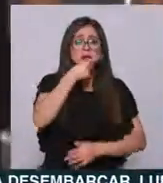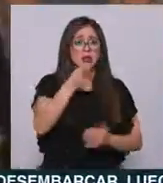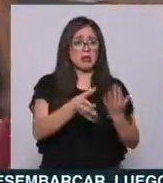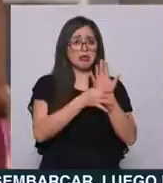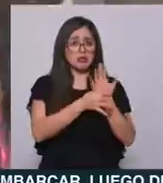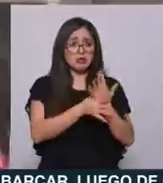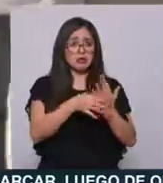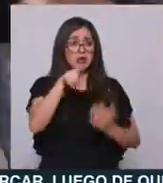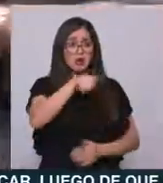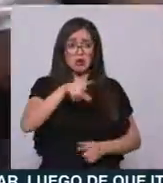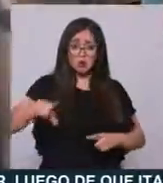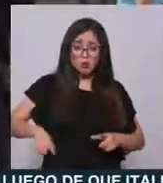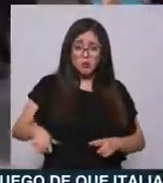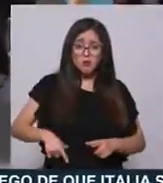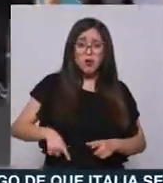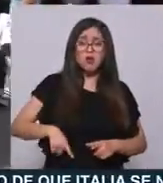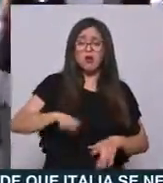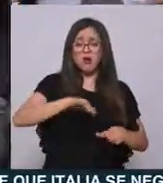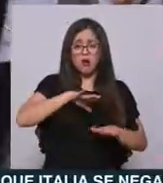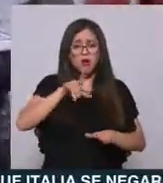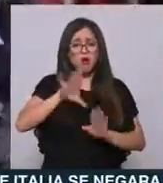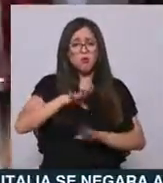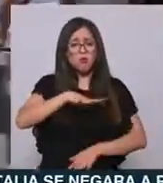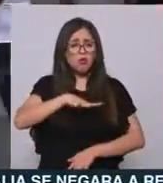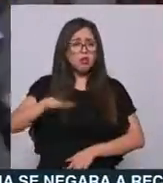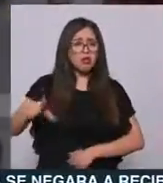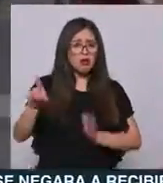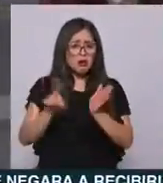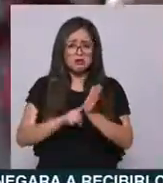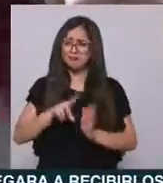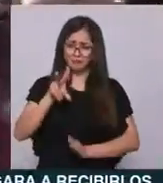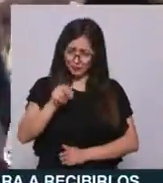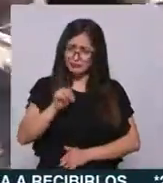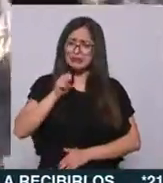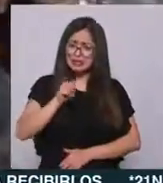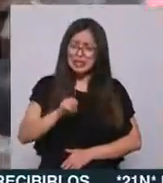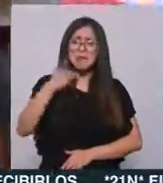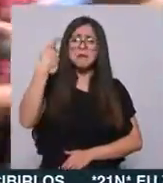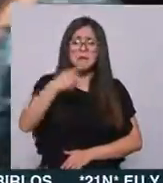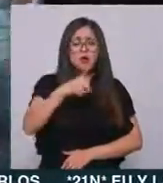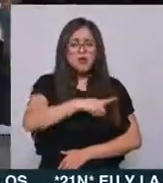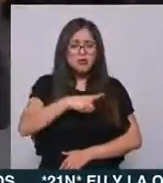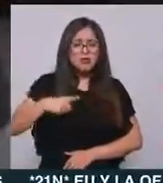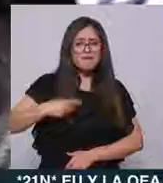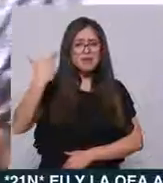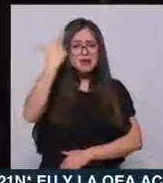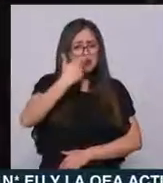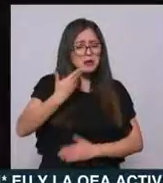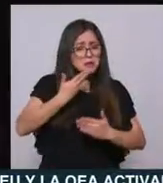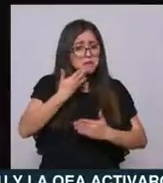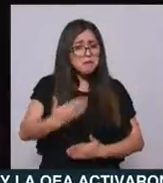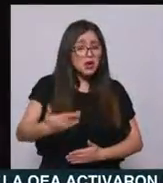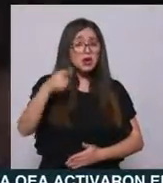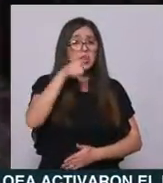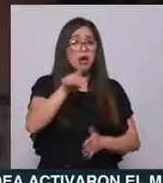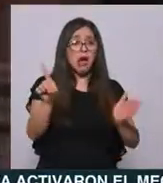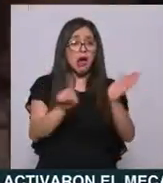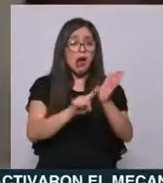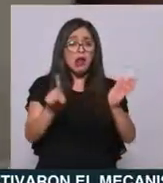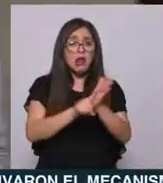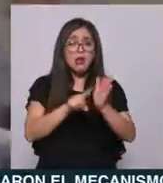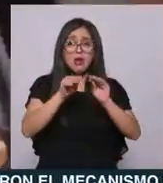con la activación, sino que necesita hacer una revisión de esta, debido a que el mecanismo no ha funcionado como se debe y no quiere hacer